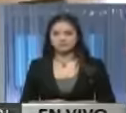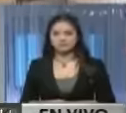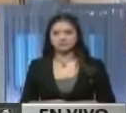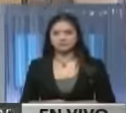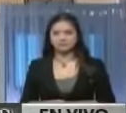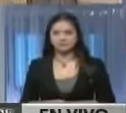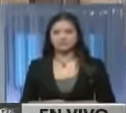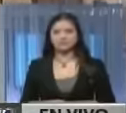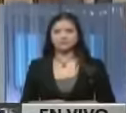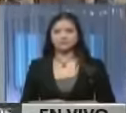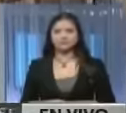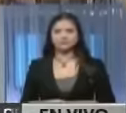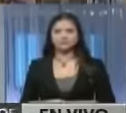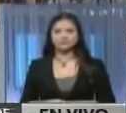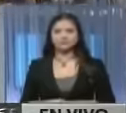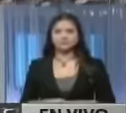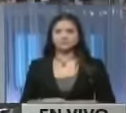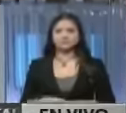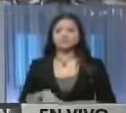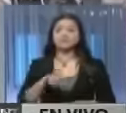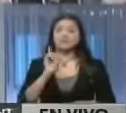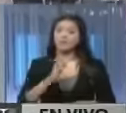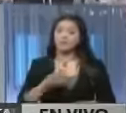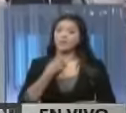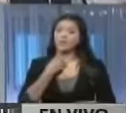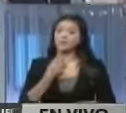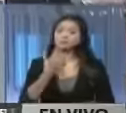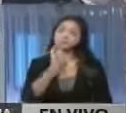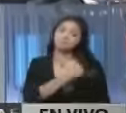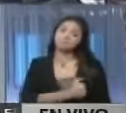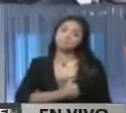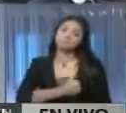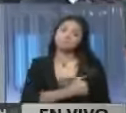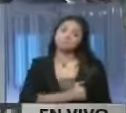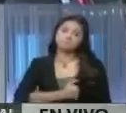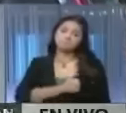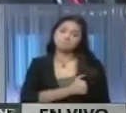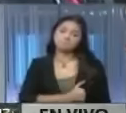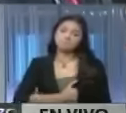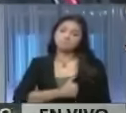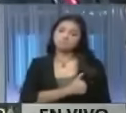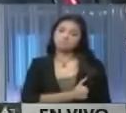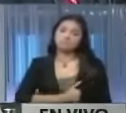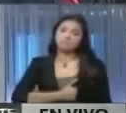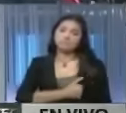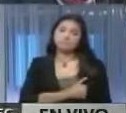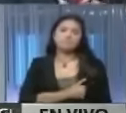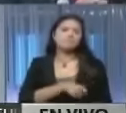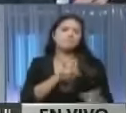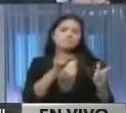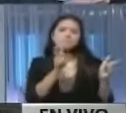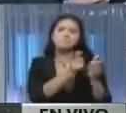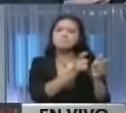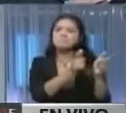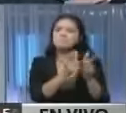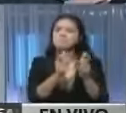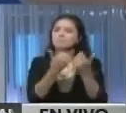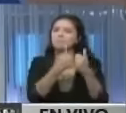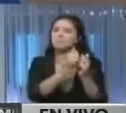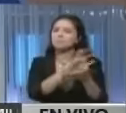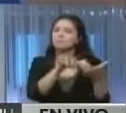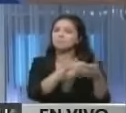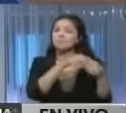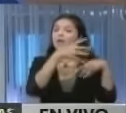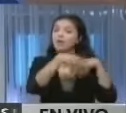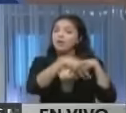Y también, debemos decirlo, lamentándolo mucho, con actos violentos dentro de la